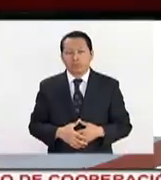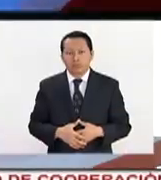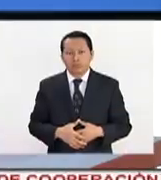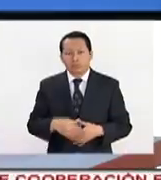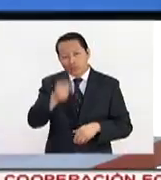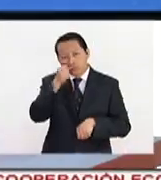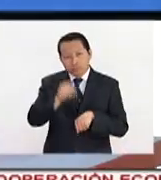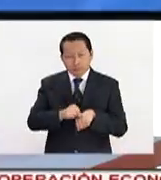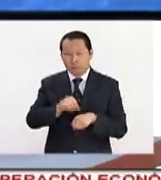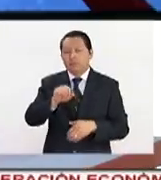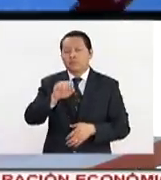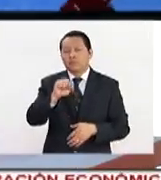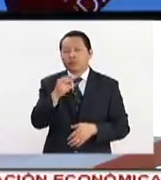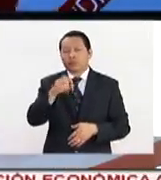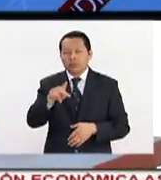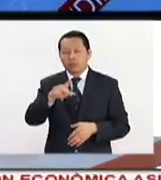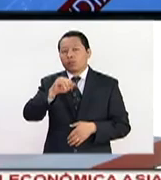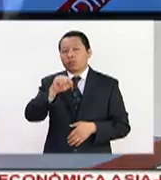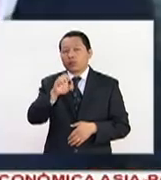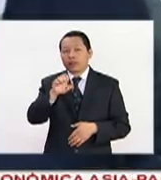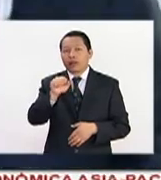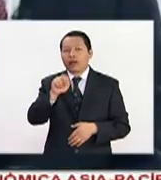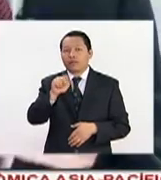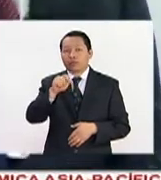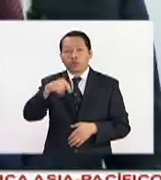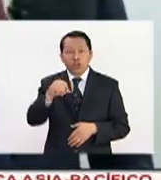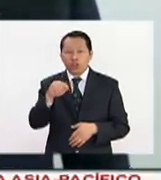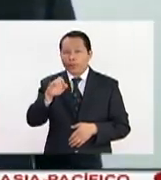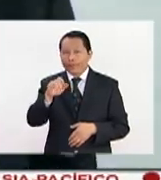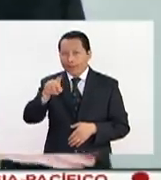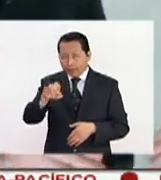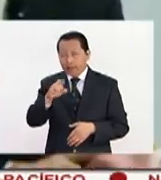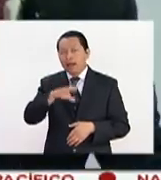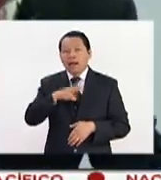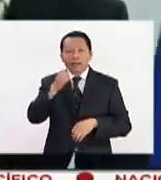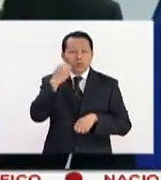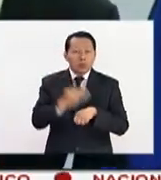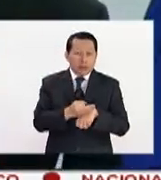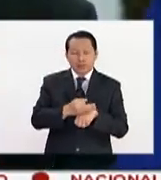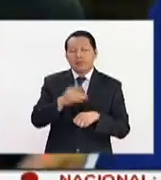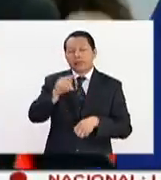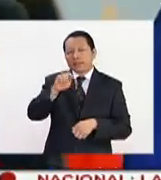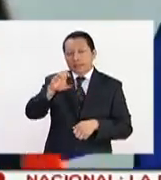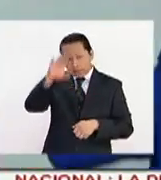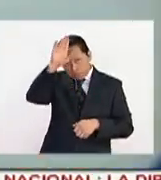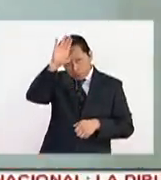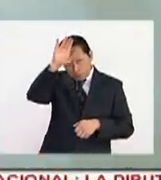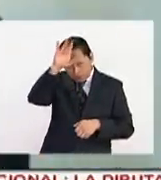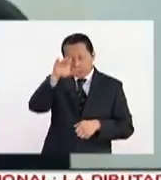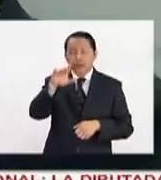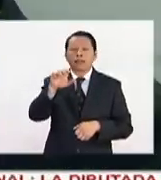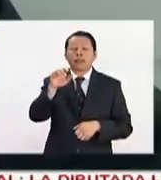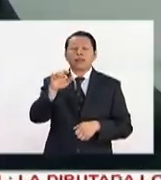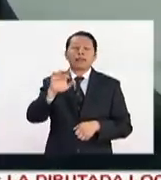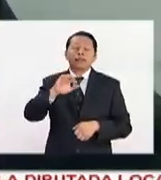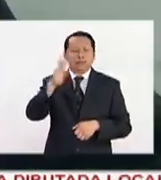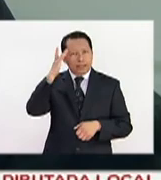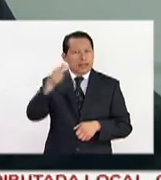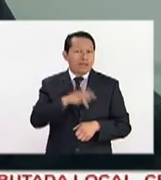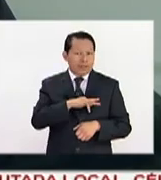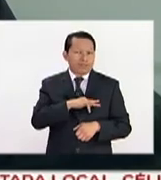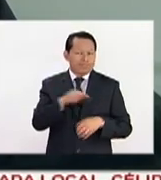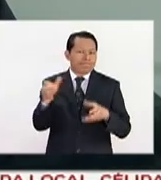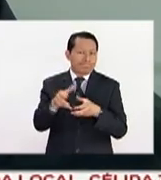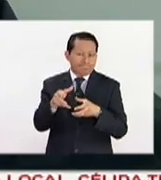El secretario de Hacienda, José Antonio Meade, sostuvo un diálogo con estudiantes del Tecnológico de Monterrey, Campus Santa Fe. En la